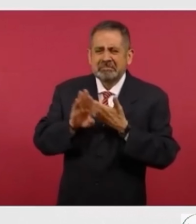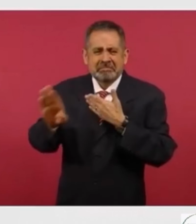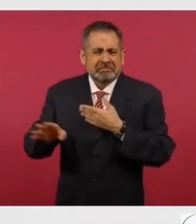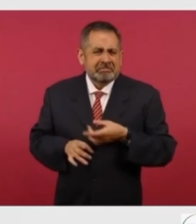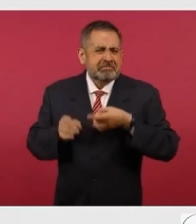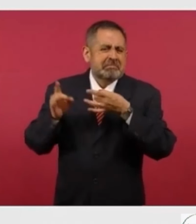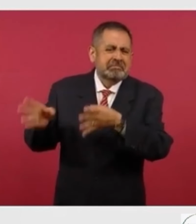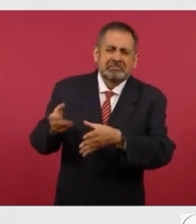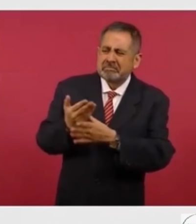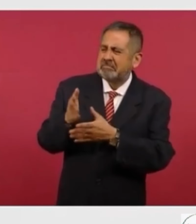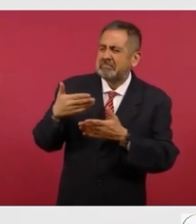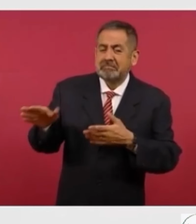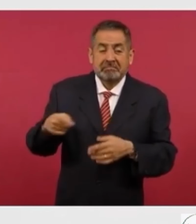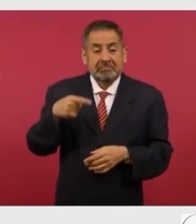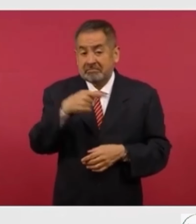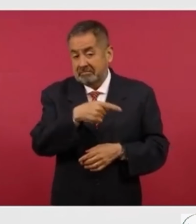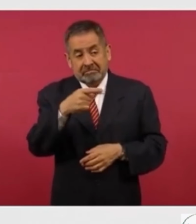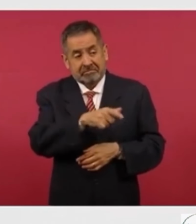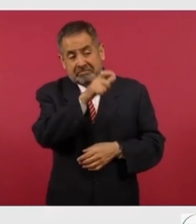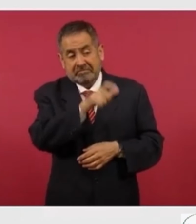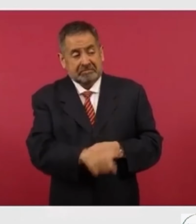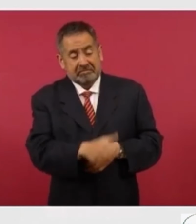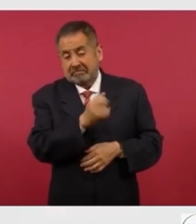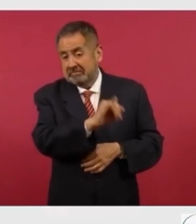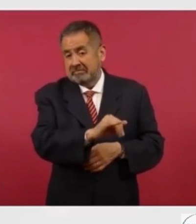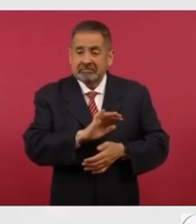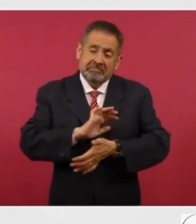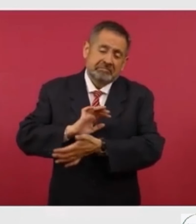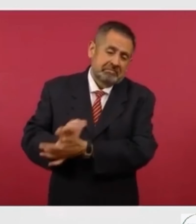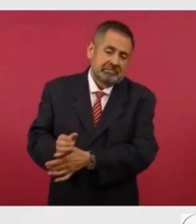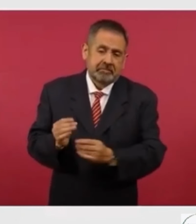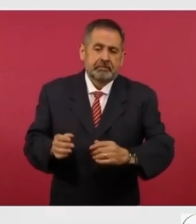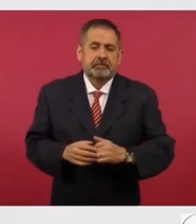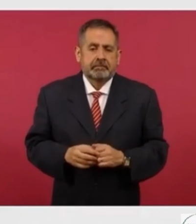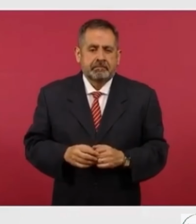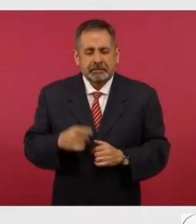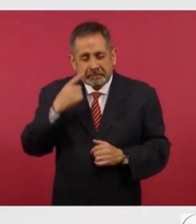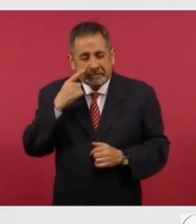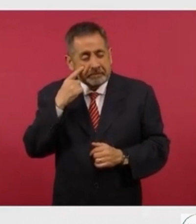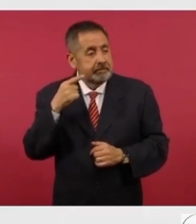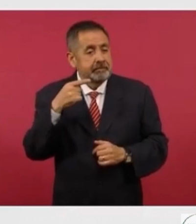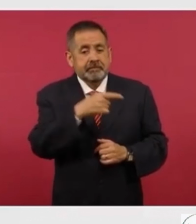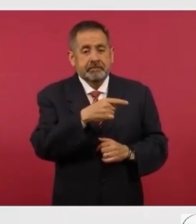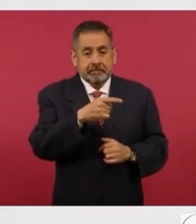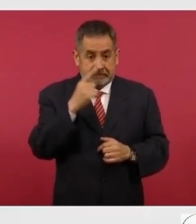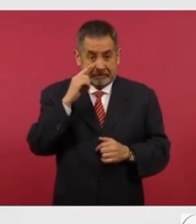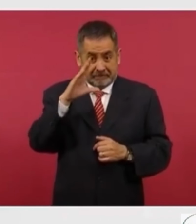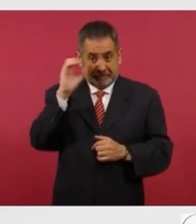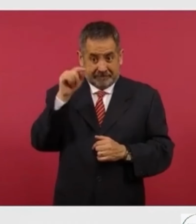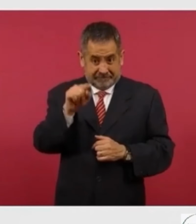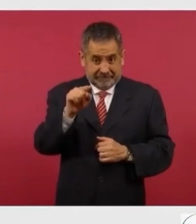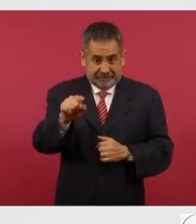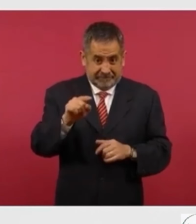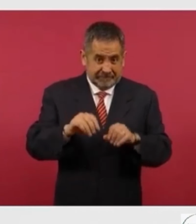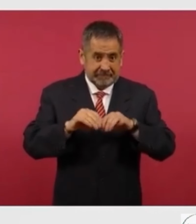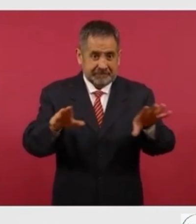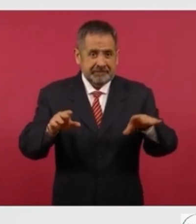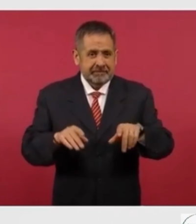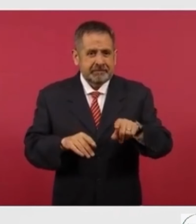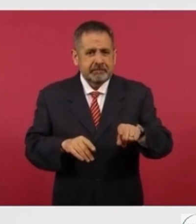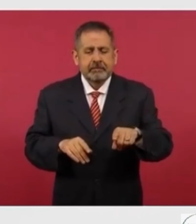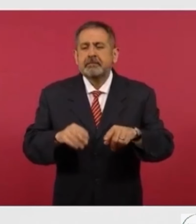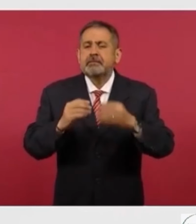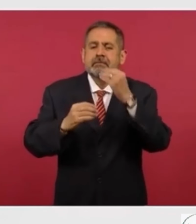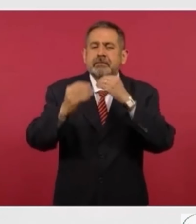clasismo y discriminación. Por cierto, nada más como brevario, esa foto de Emilio Lozoya comiendo en el